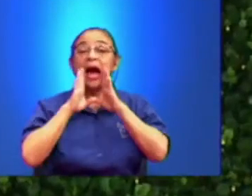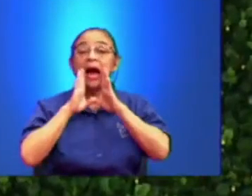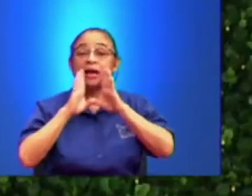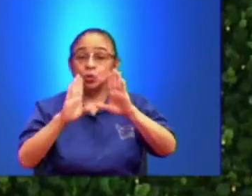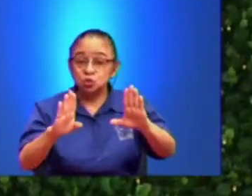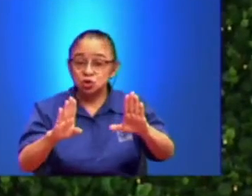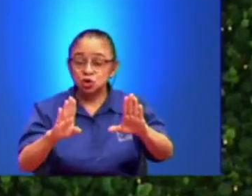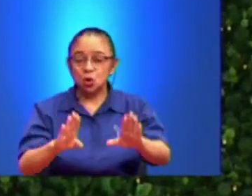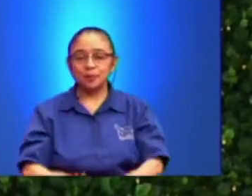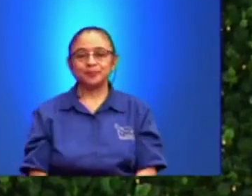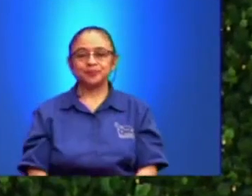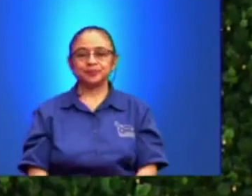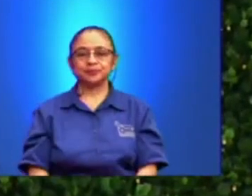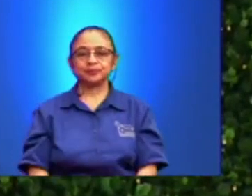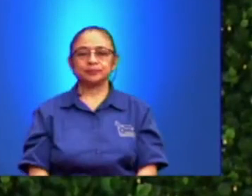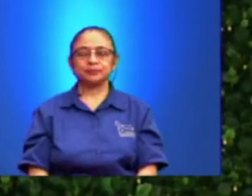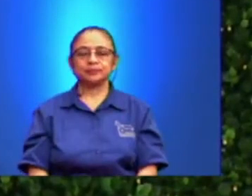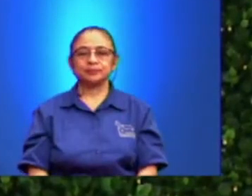anuncio